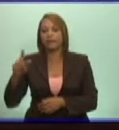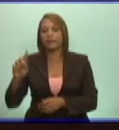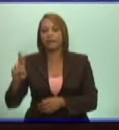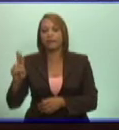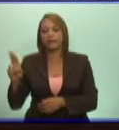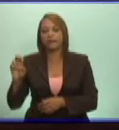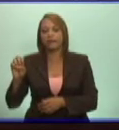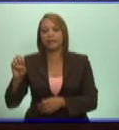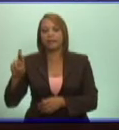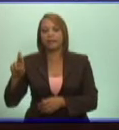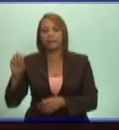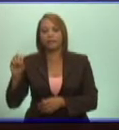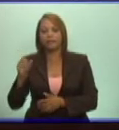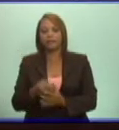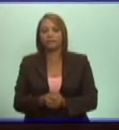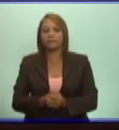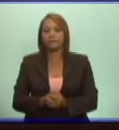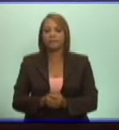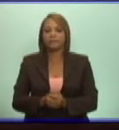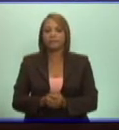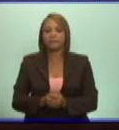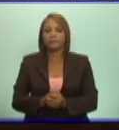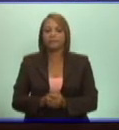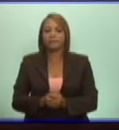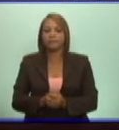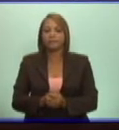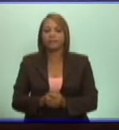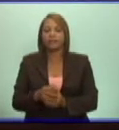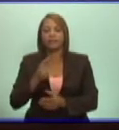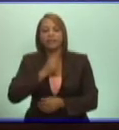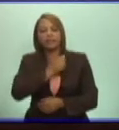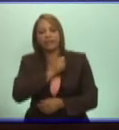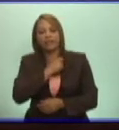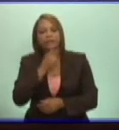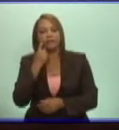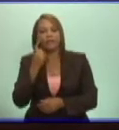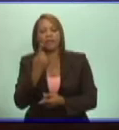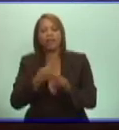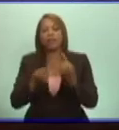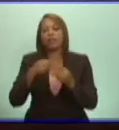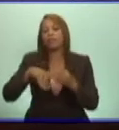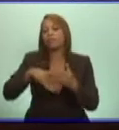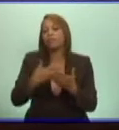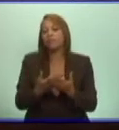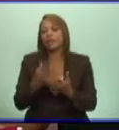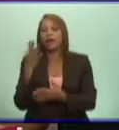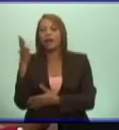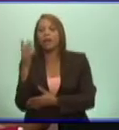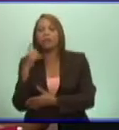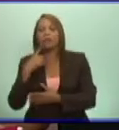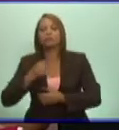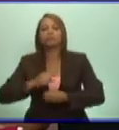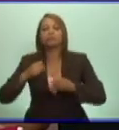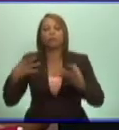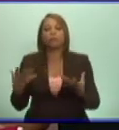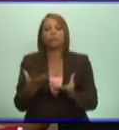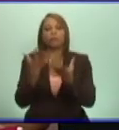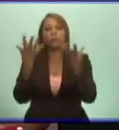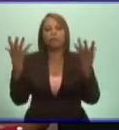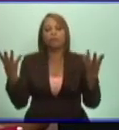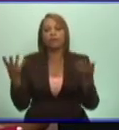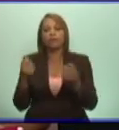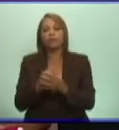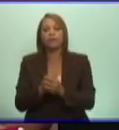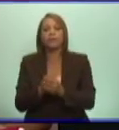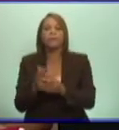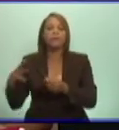semillero de plantas tiernas que más reclama cultivo. Si queremos ver algún día árboles robustos y frondosos bajo cuya